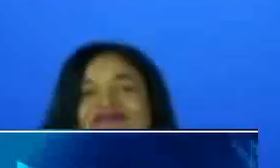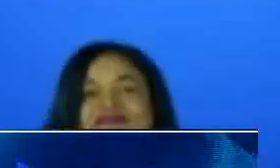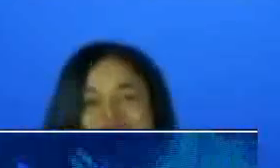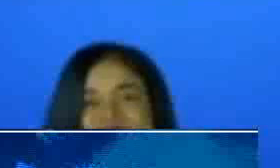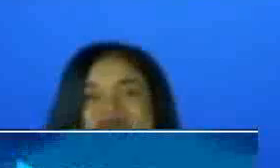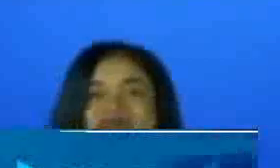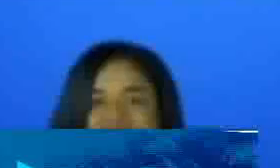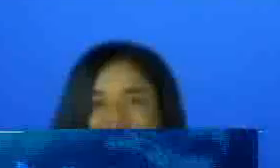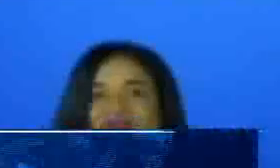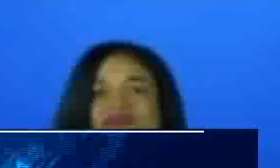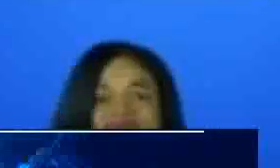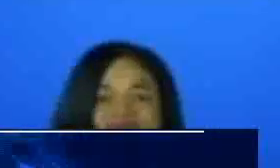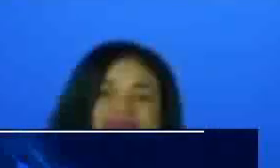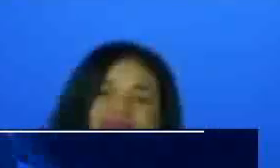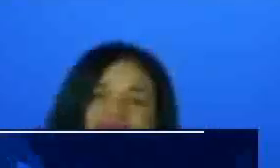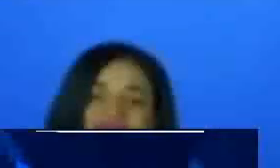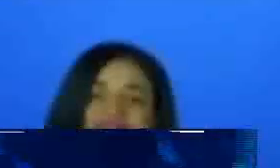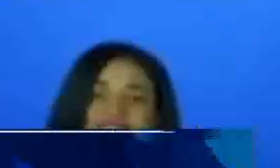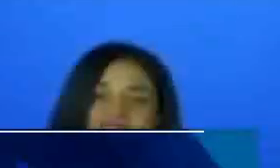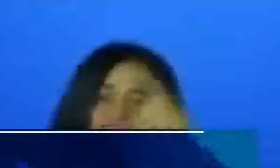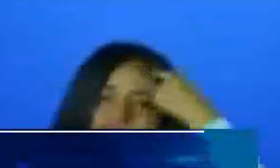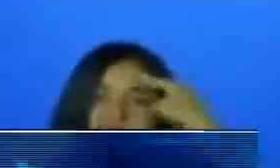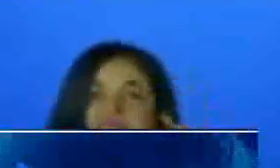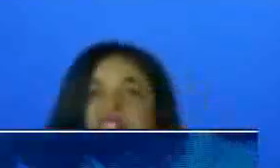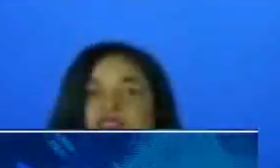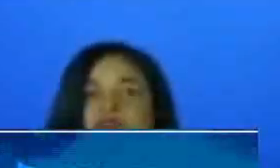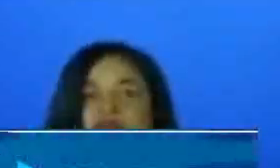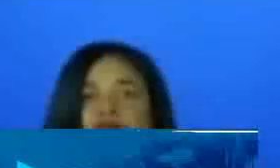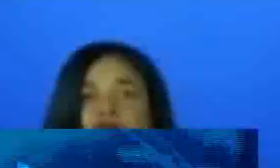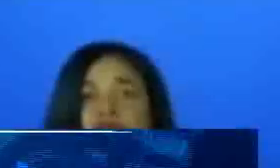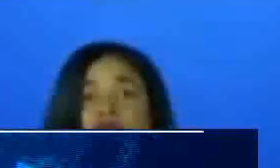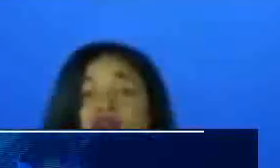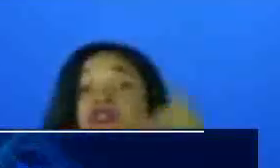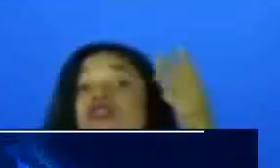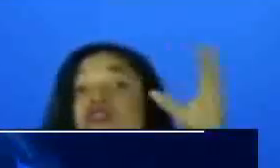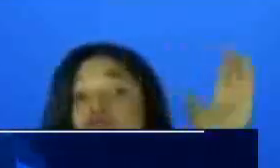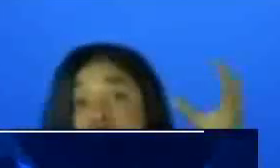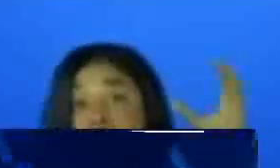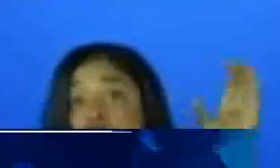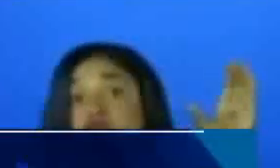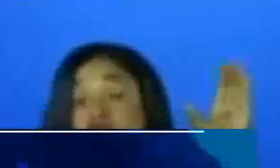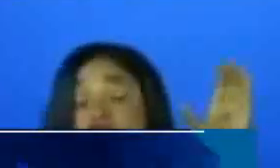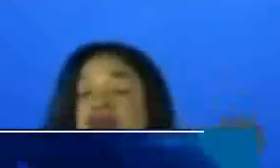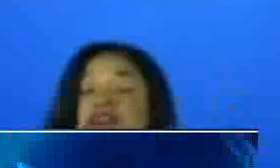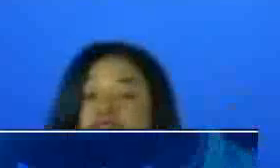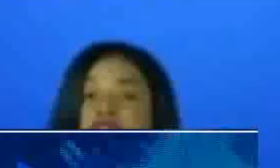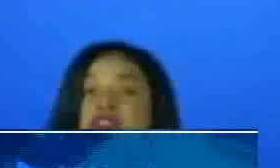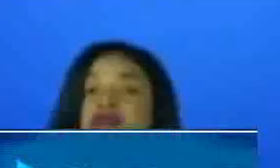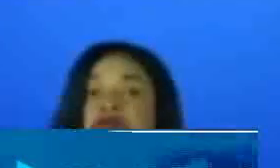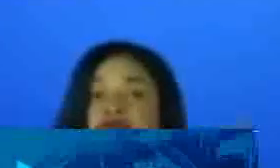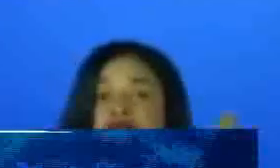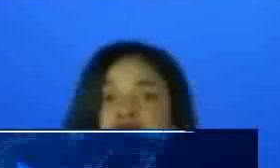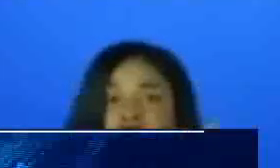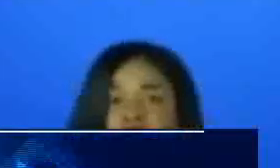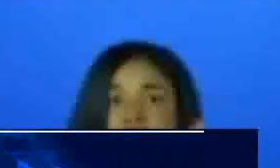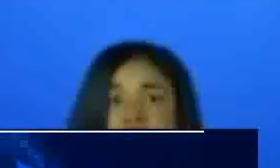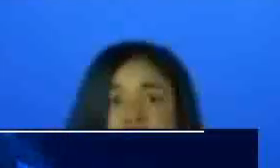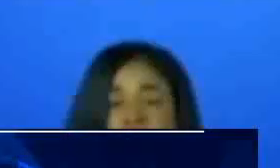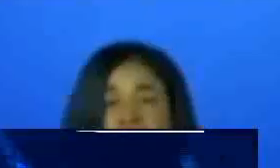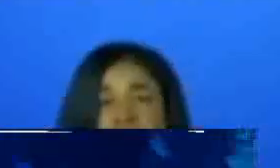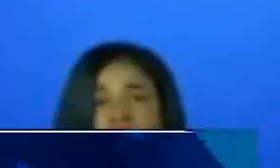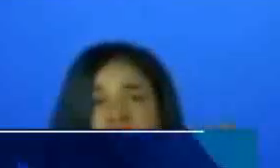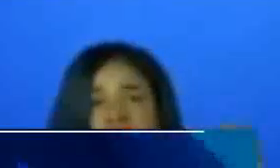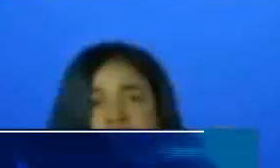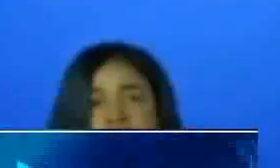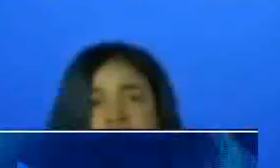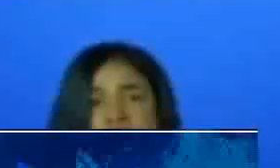el Infoté tiene un acuerdo con el SENA de Colombia y estamos usando simuladores en nuestros cursos virtuales.